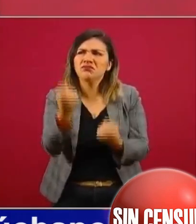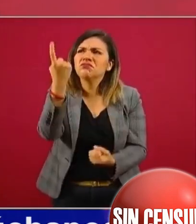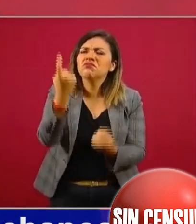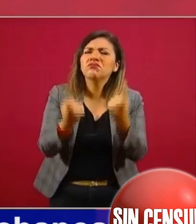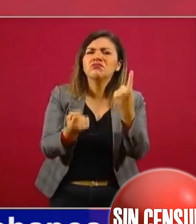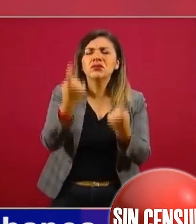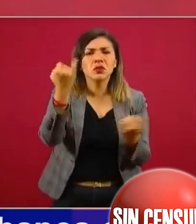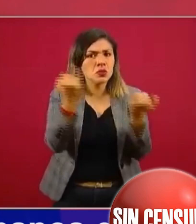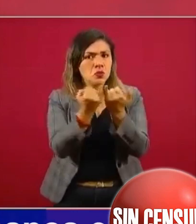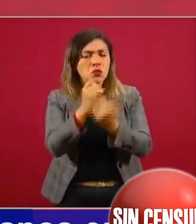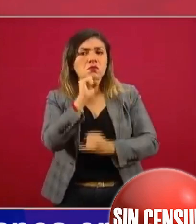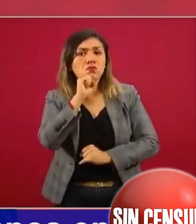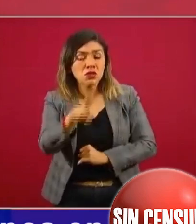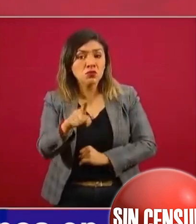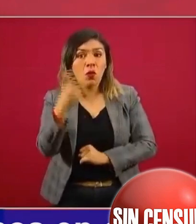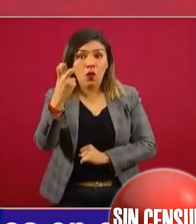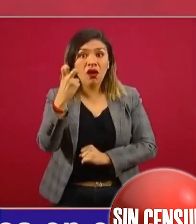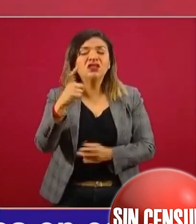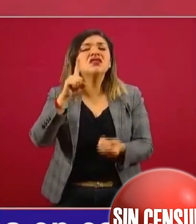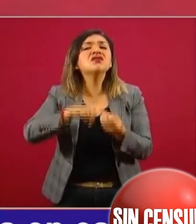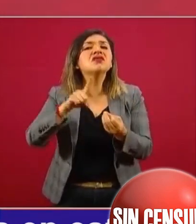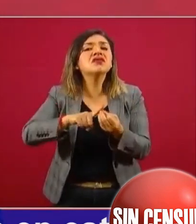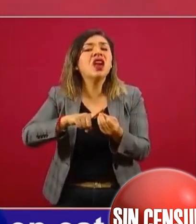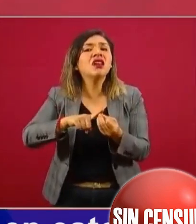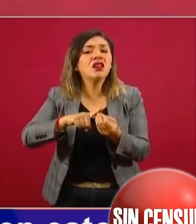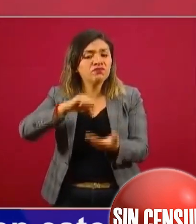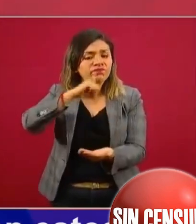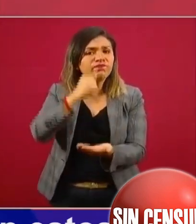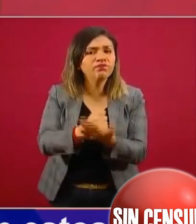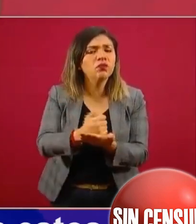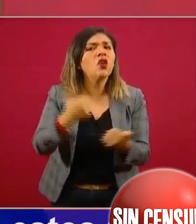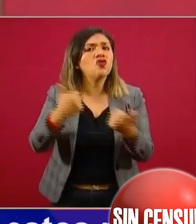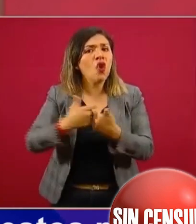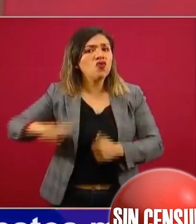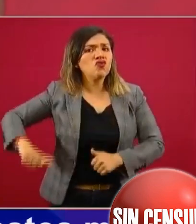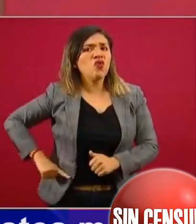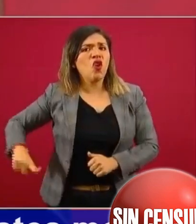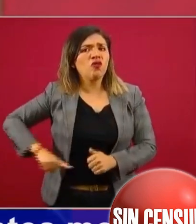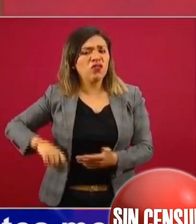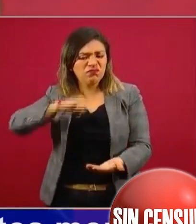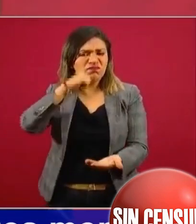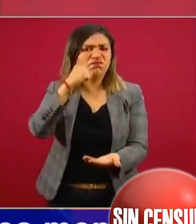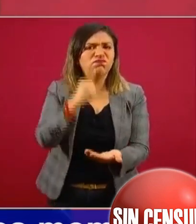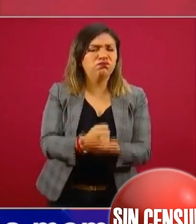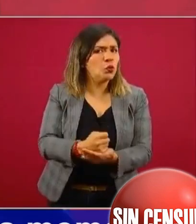Incluso el modelo fue impuesto con dictaduras.